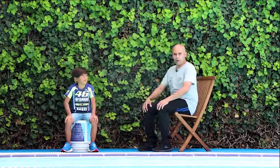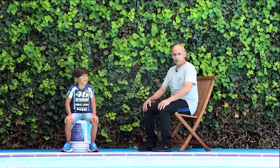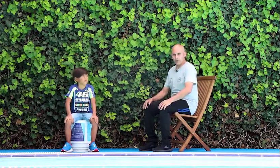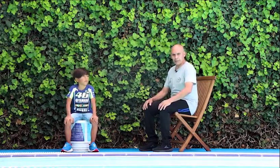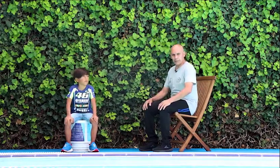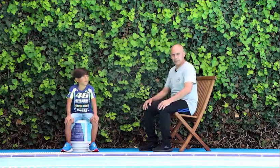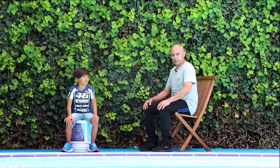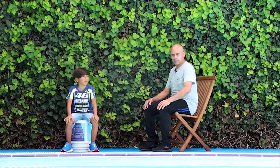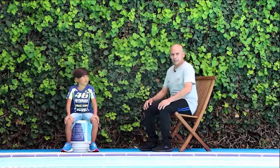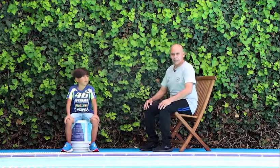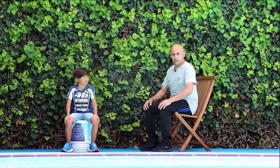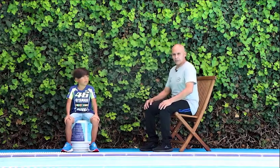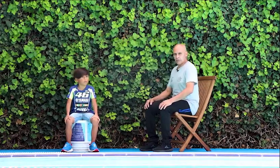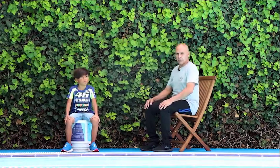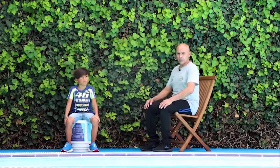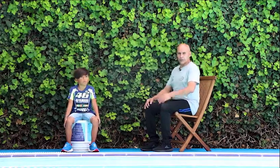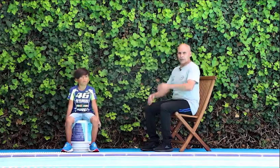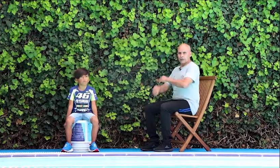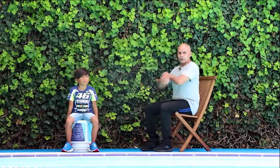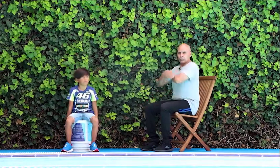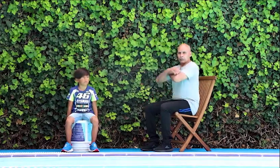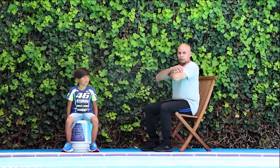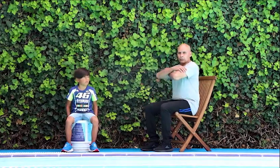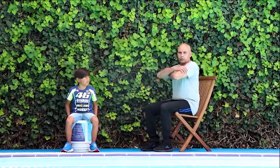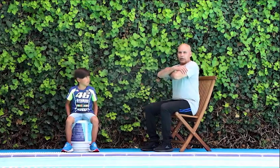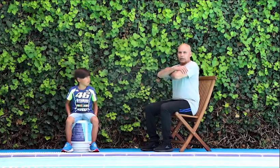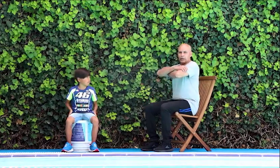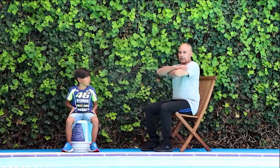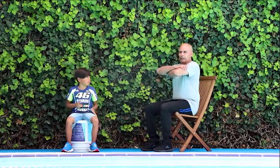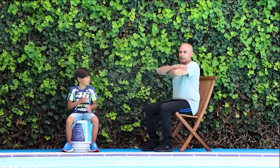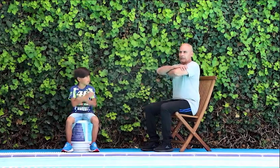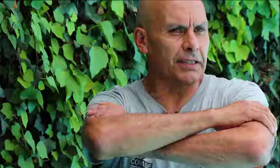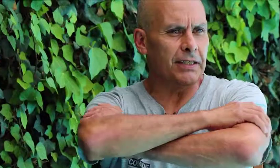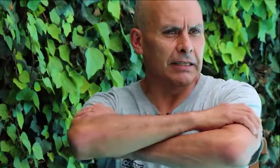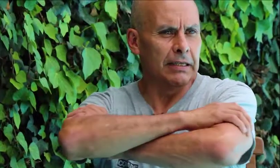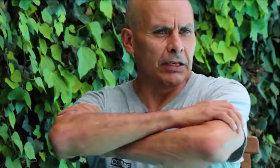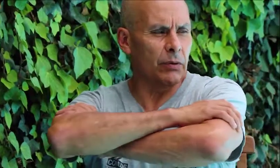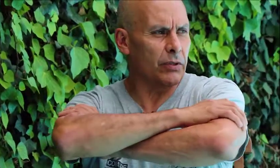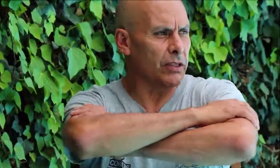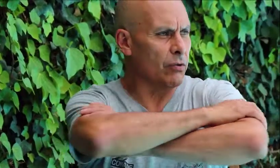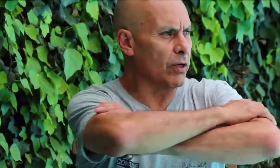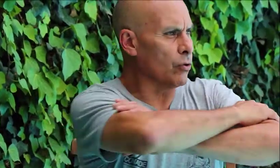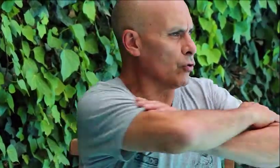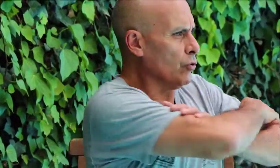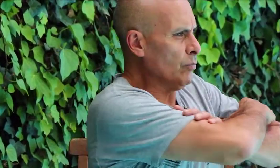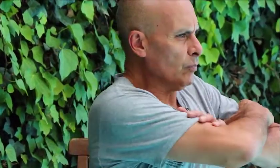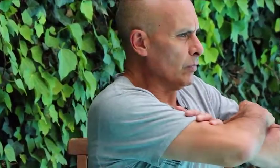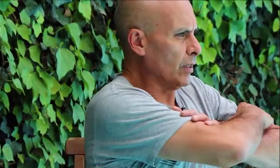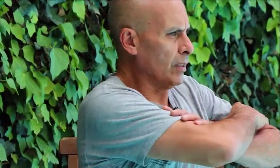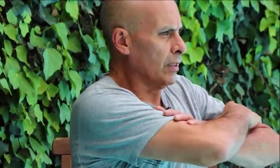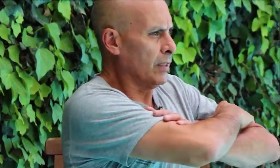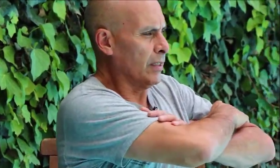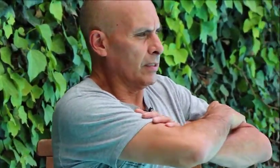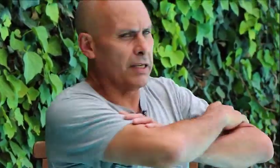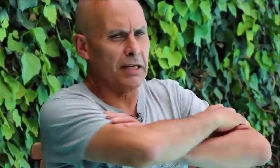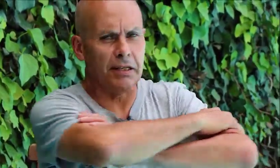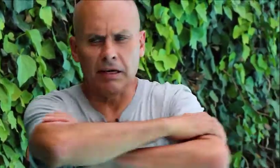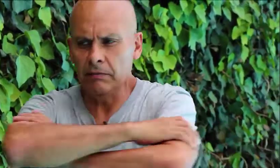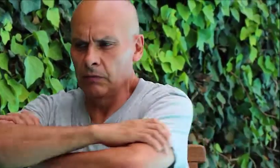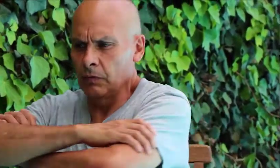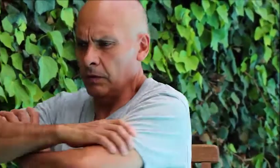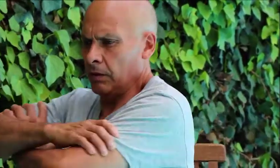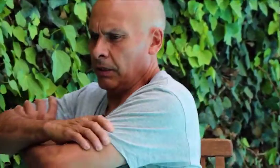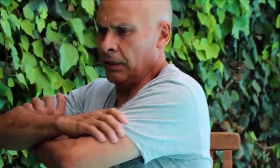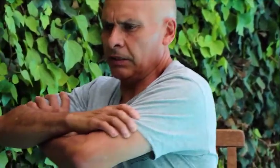en un banco, en lo que tengas. Y vamos a poner nuestros brazos aquí enfrente. Y vamos a hacer una torsión.